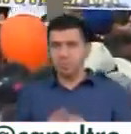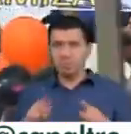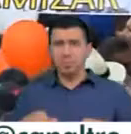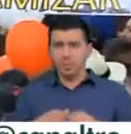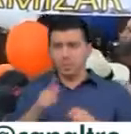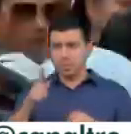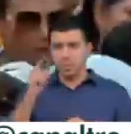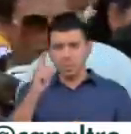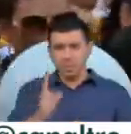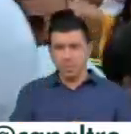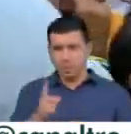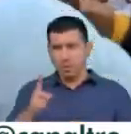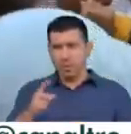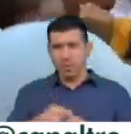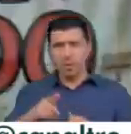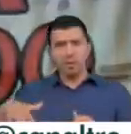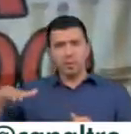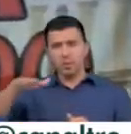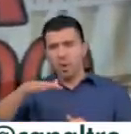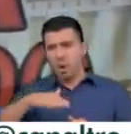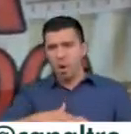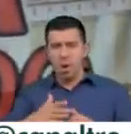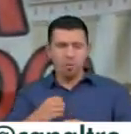seccional y expresión espontánea de sus seguidores